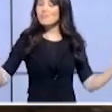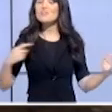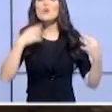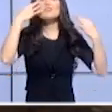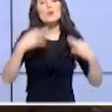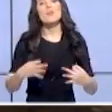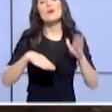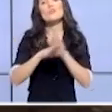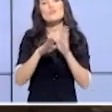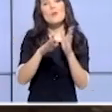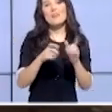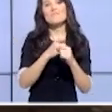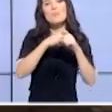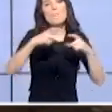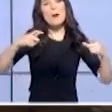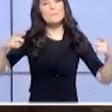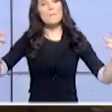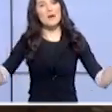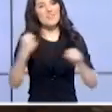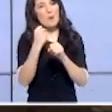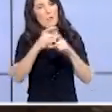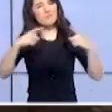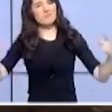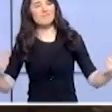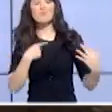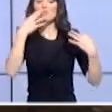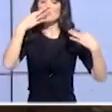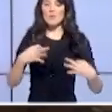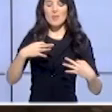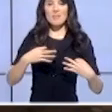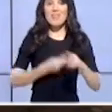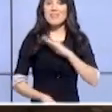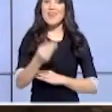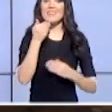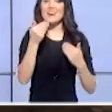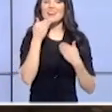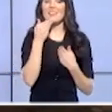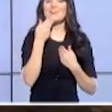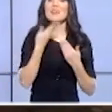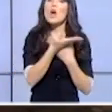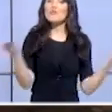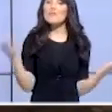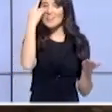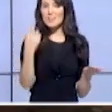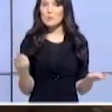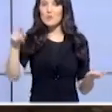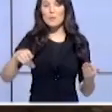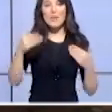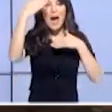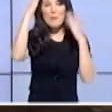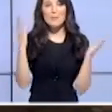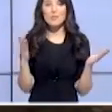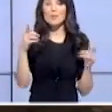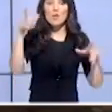segura de que vamos a seguir haciéndolo esta convicción nace de la inmensa confianza respeto y